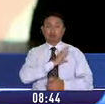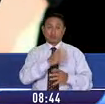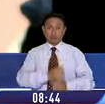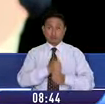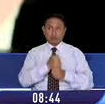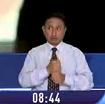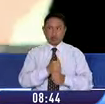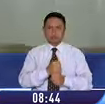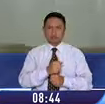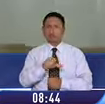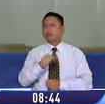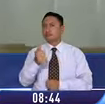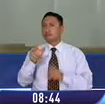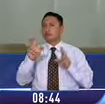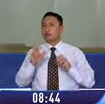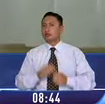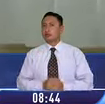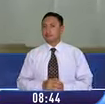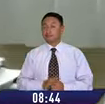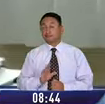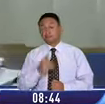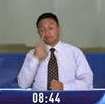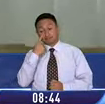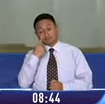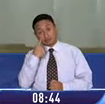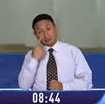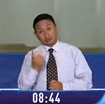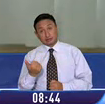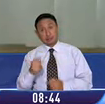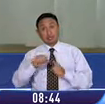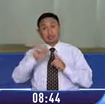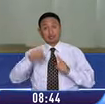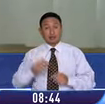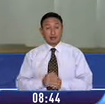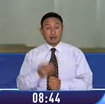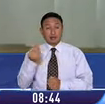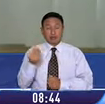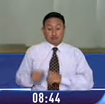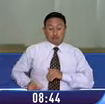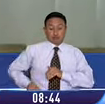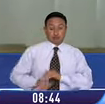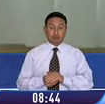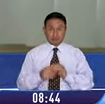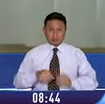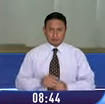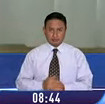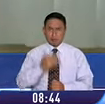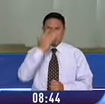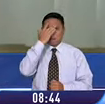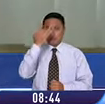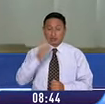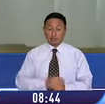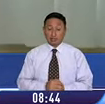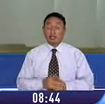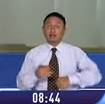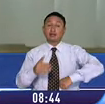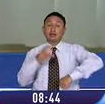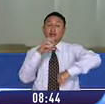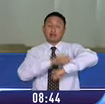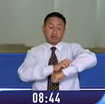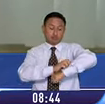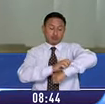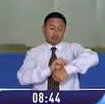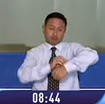hacia otro lado. Habría que ver también hasta qué punto este sistema no está corrompido, ¿no? Porque se sabe que muchos de estos retiros